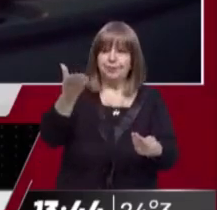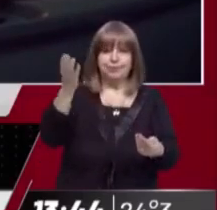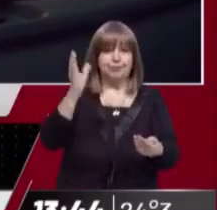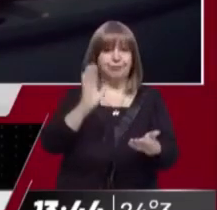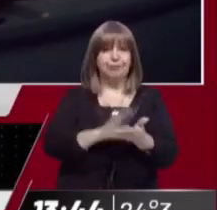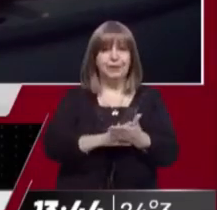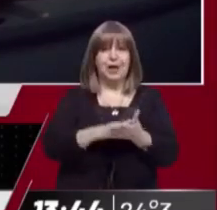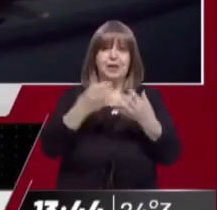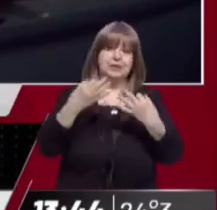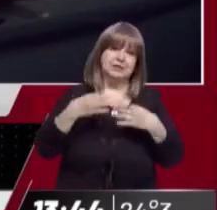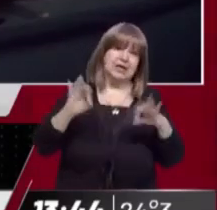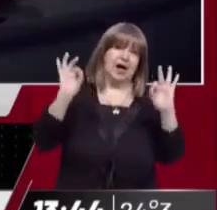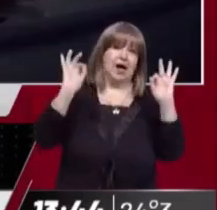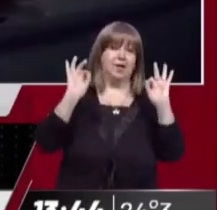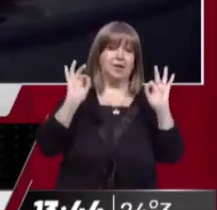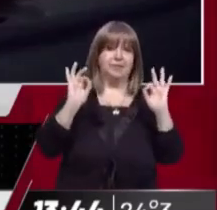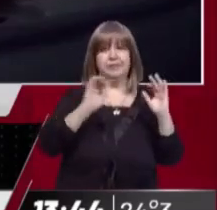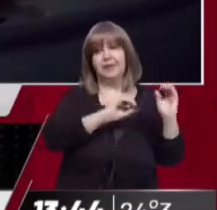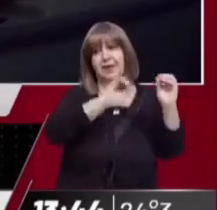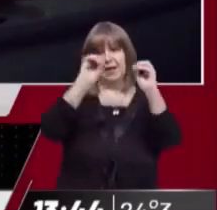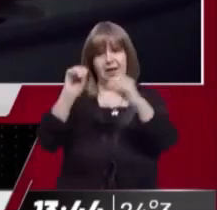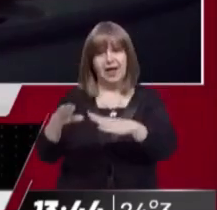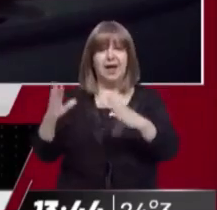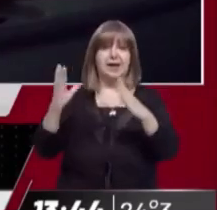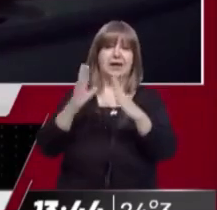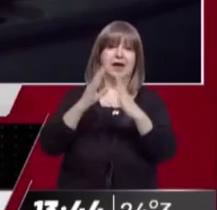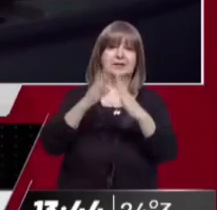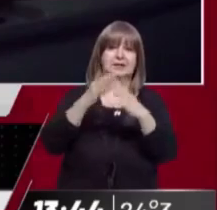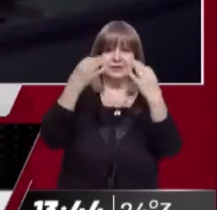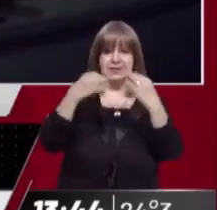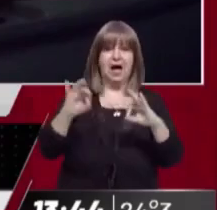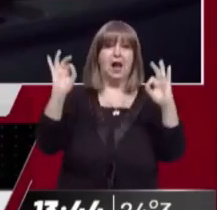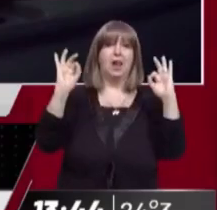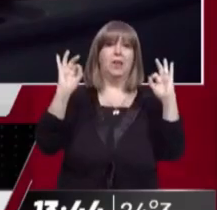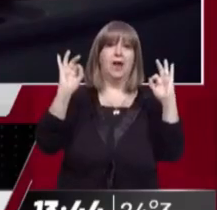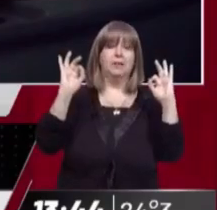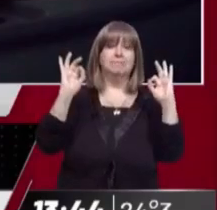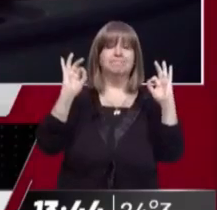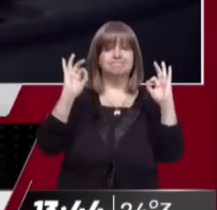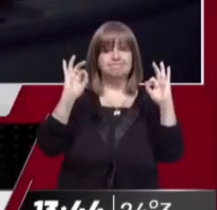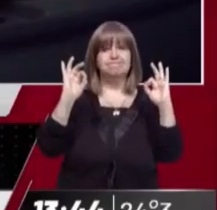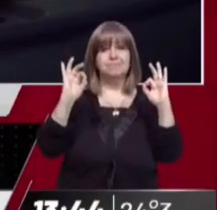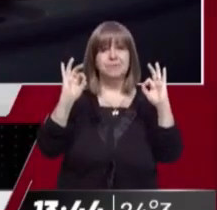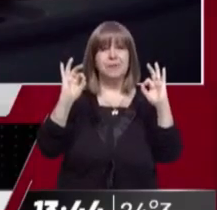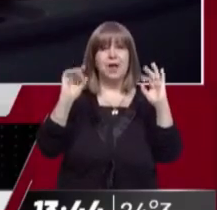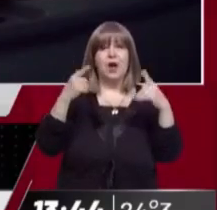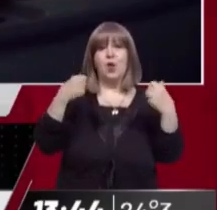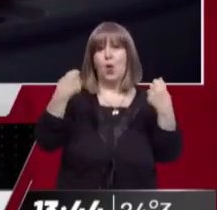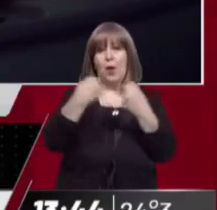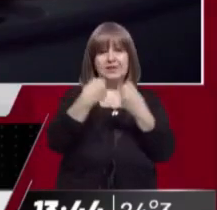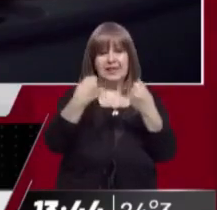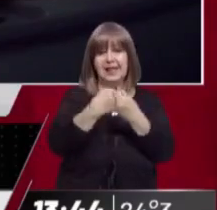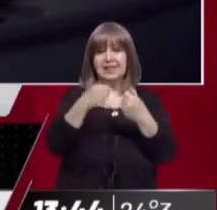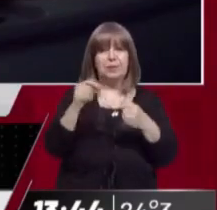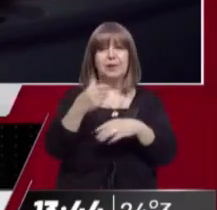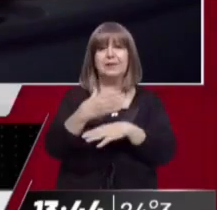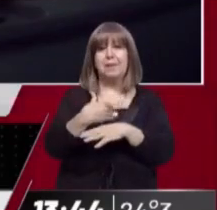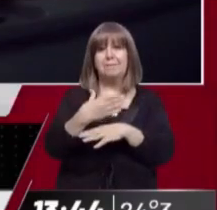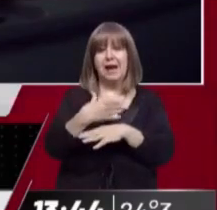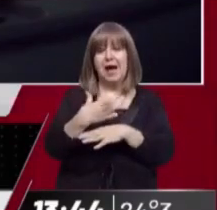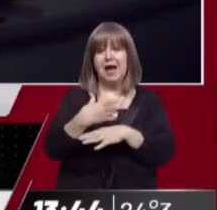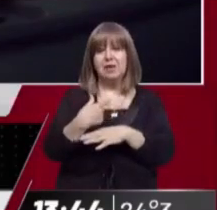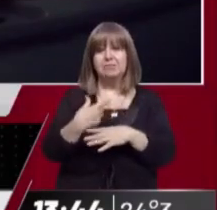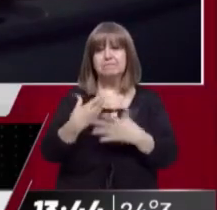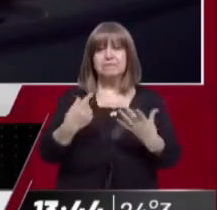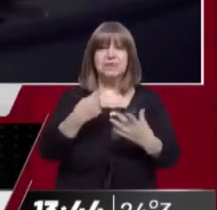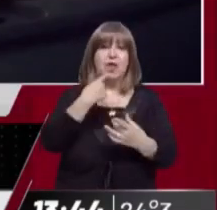llegó a salvo y ahora estaba a salvo en la casa en el momento del comunicado eh Y que realmente no fue una tragedia mayor nada más ni siquiera